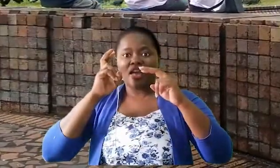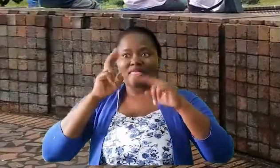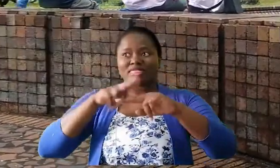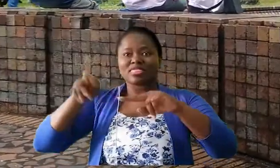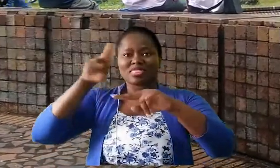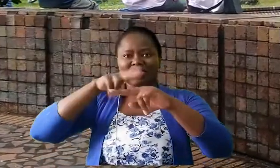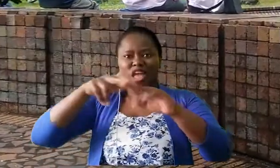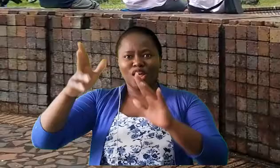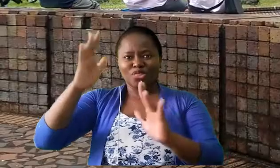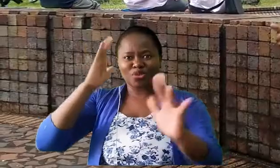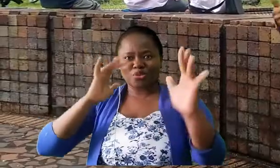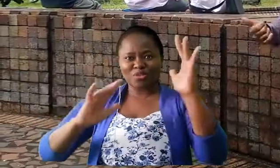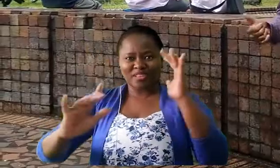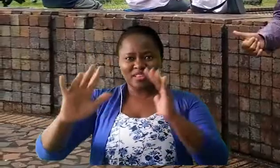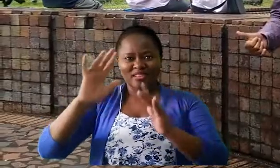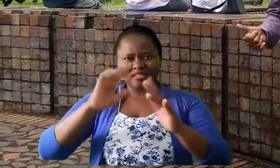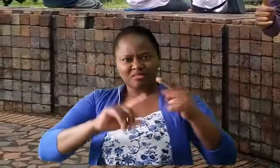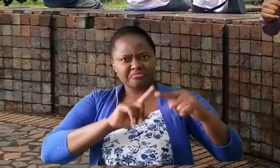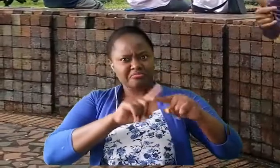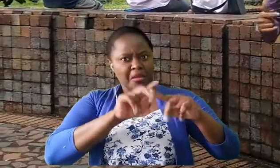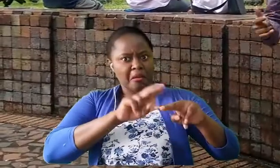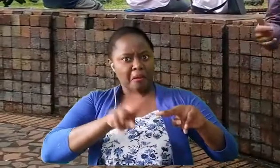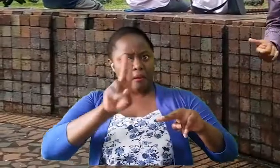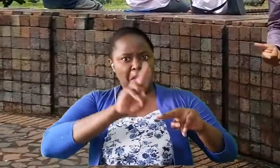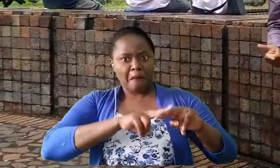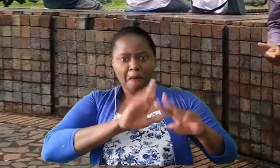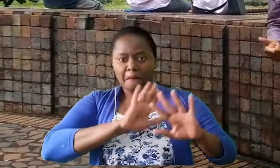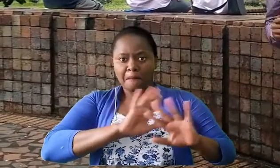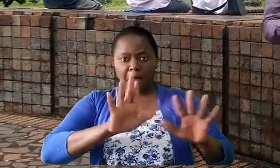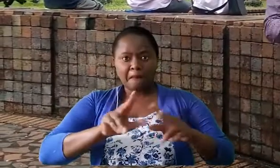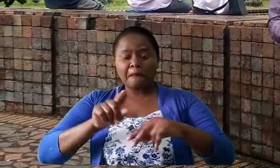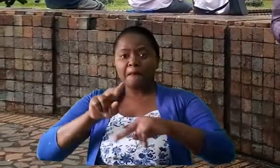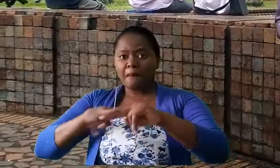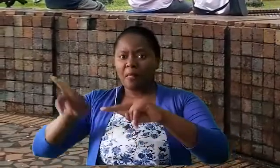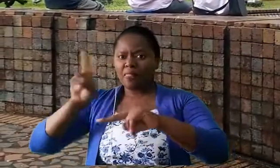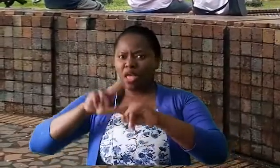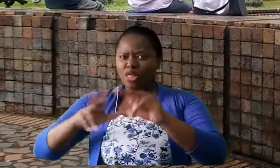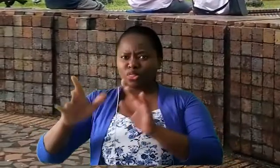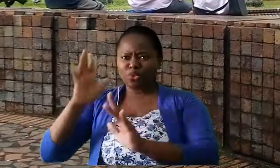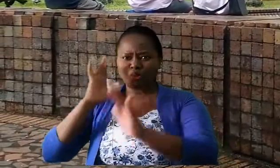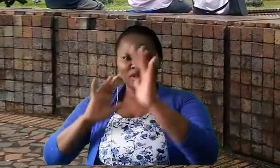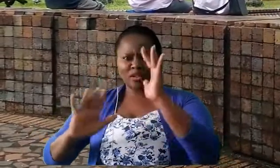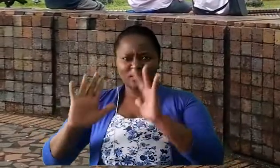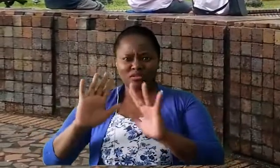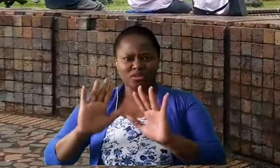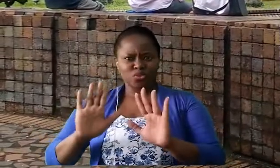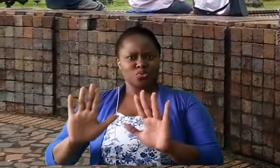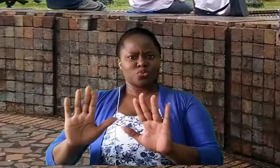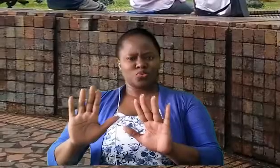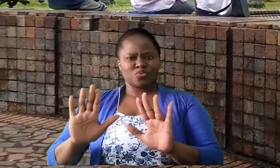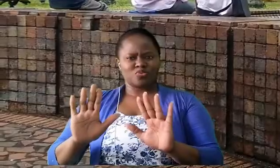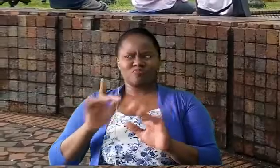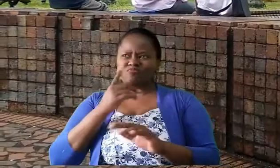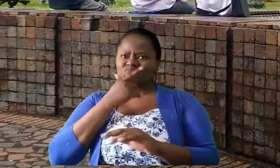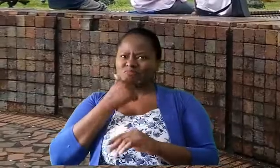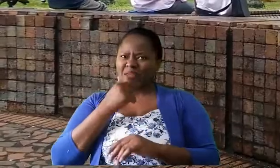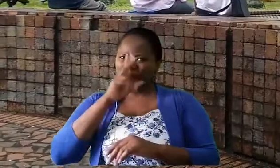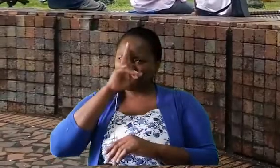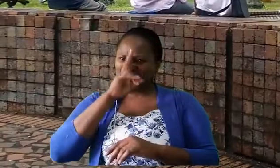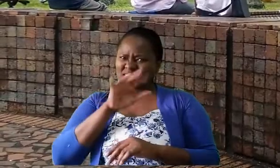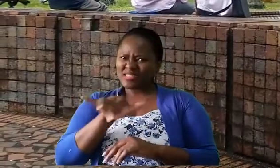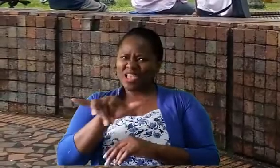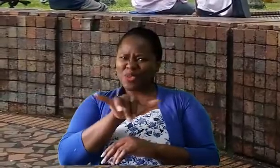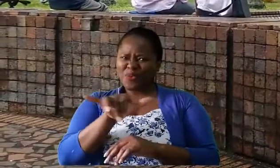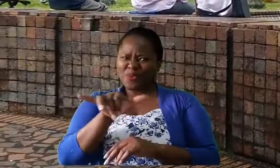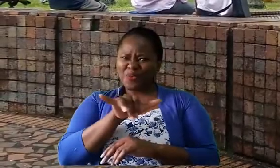teología natural y qué es la teología de la naturaleza. Suenan muy parecidos, pero realmente son enfoques